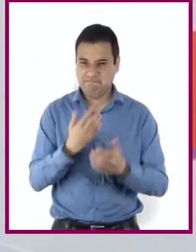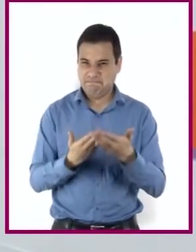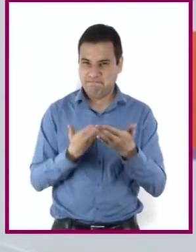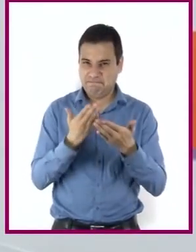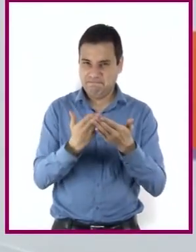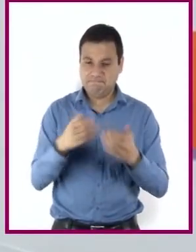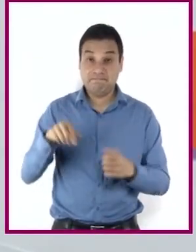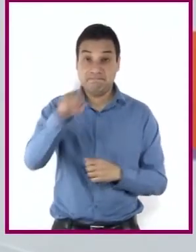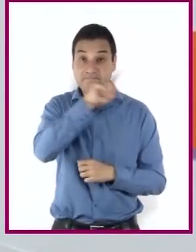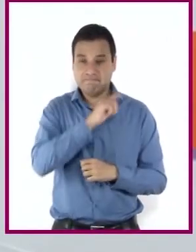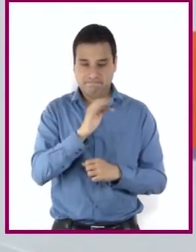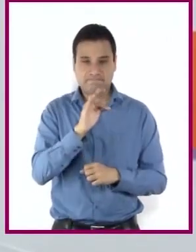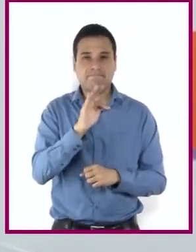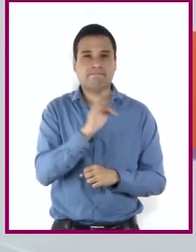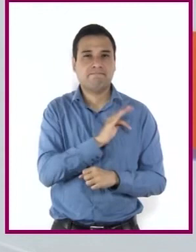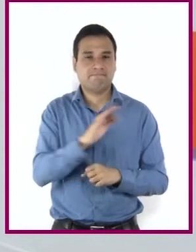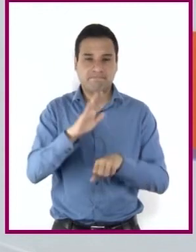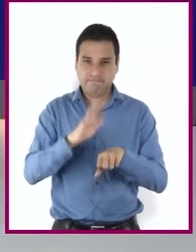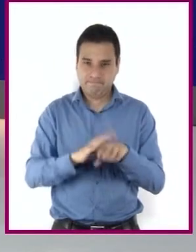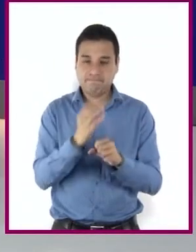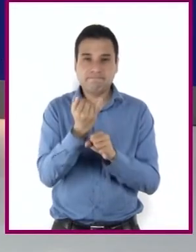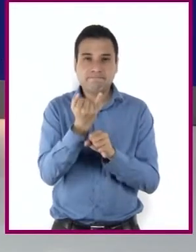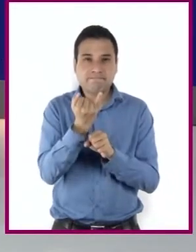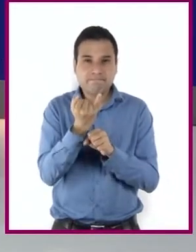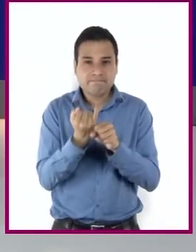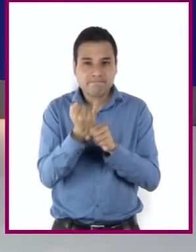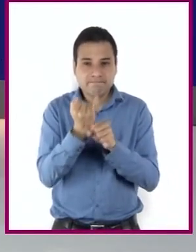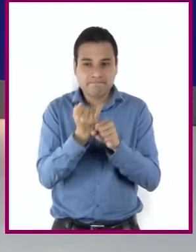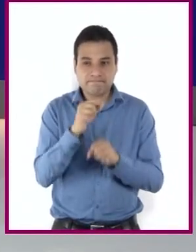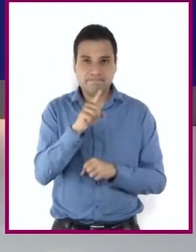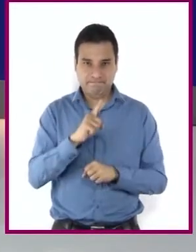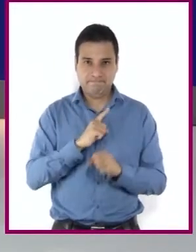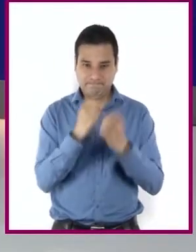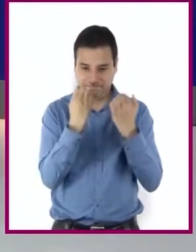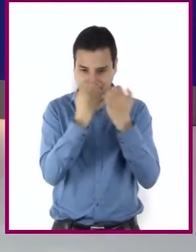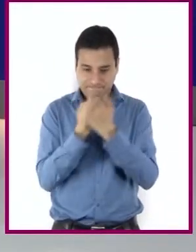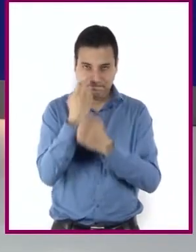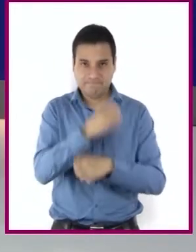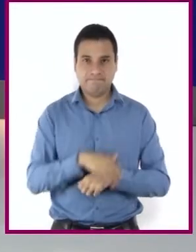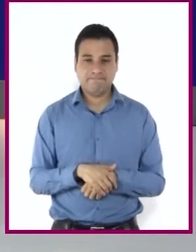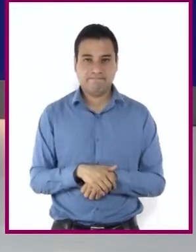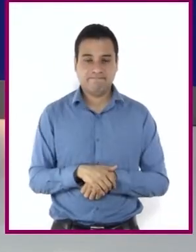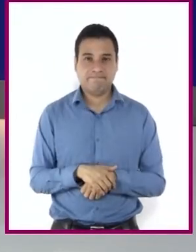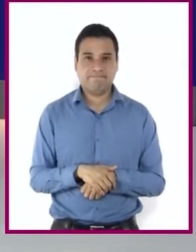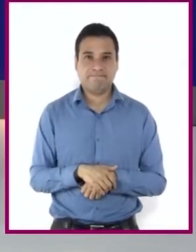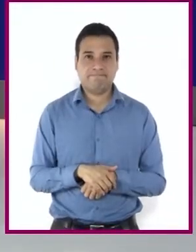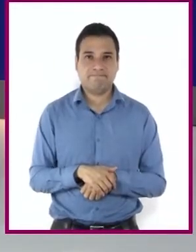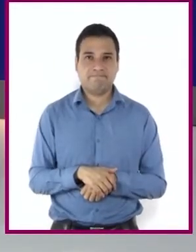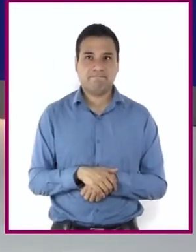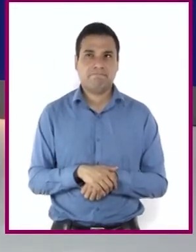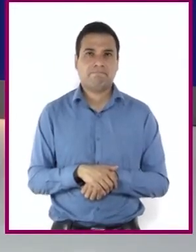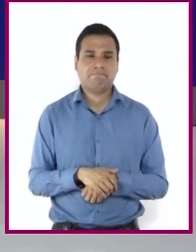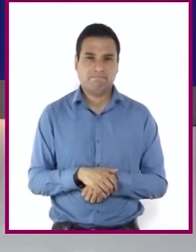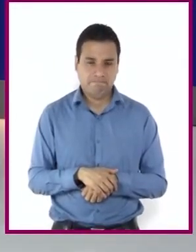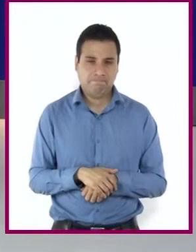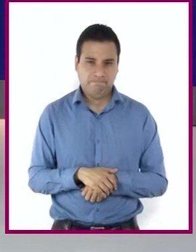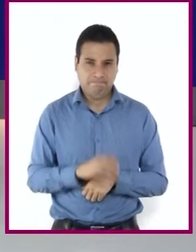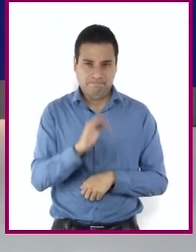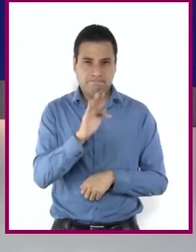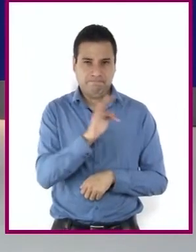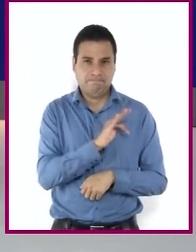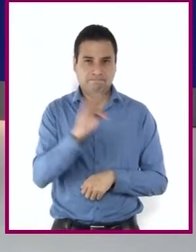más sobre los instrumentos de evaluación que comentamos en esta sesión e incluso algunos otros que les puedan